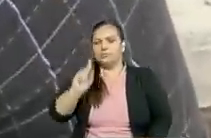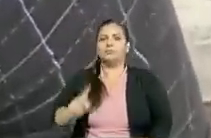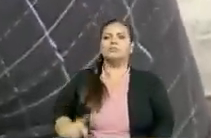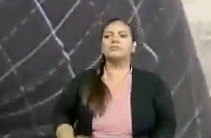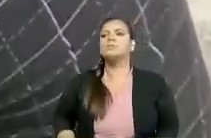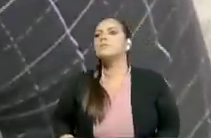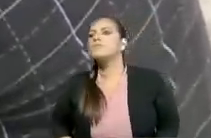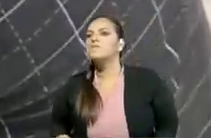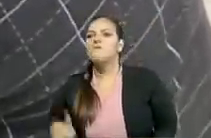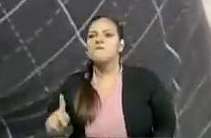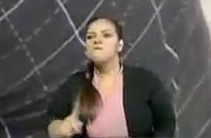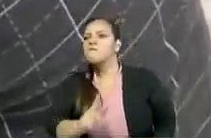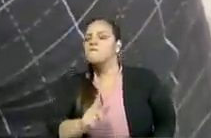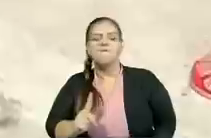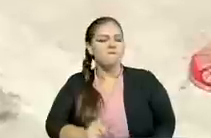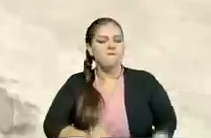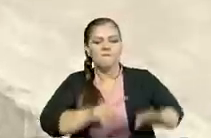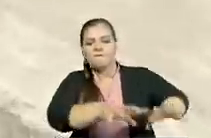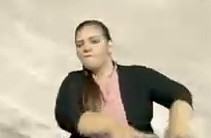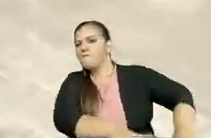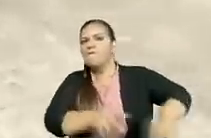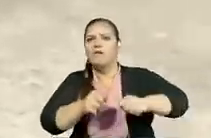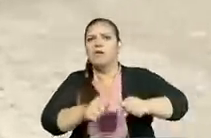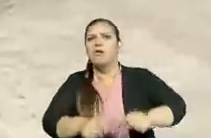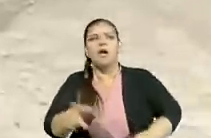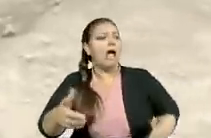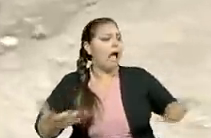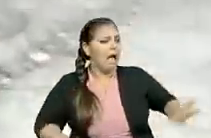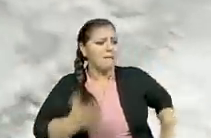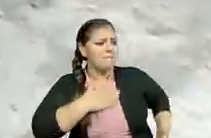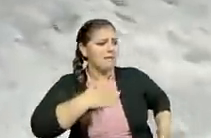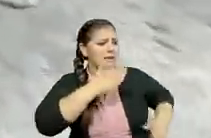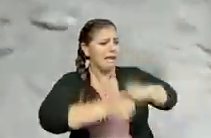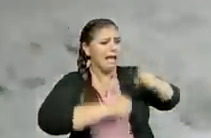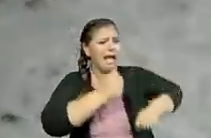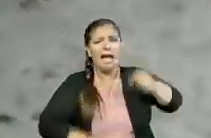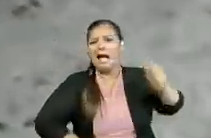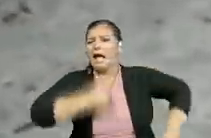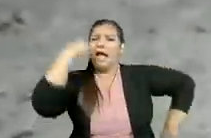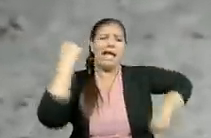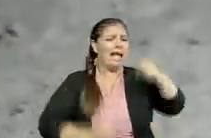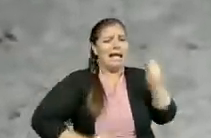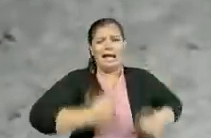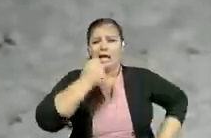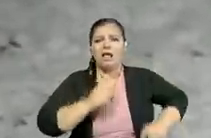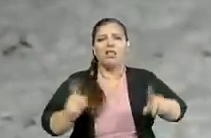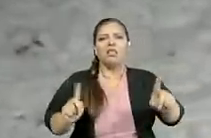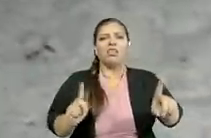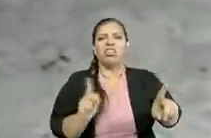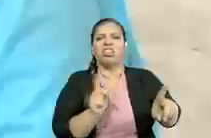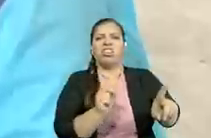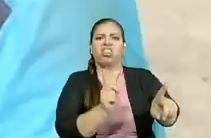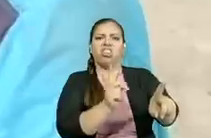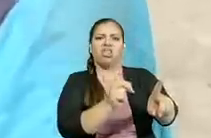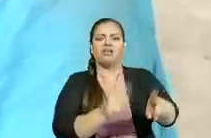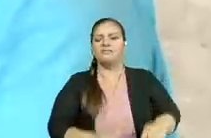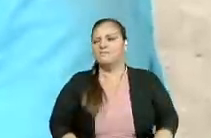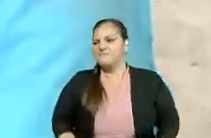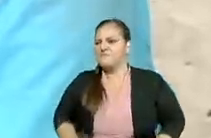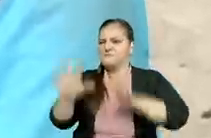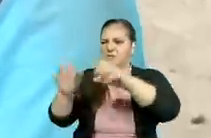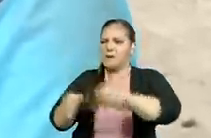Causa Proletaria, en el Guasmo Sur. El afectado es un adulto mayor. La indignación se apoderó de él cuando